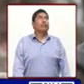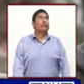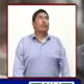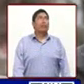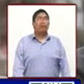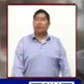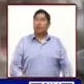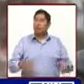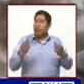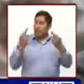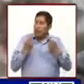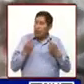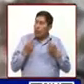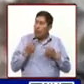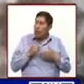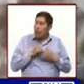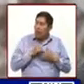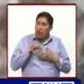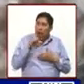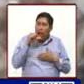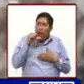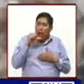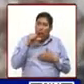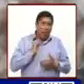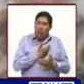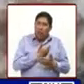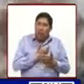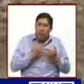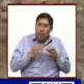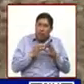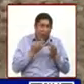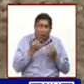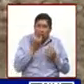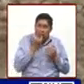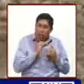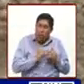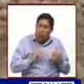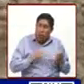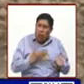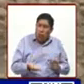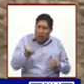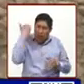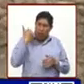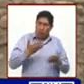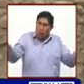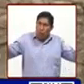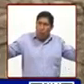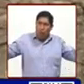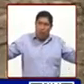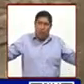No han respetado a las almas que están aquí, más que todo son este puro sector niños.